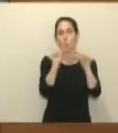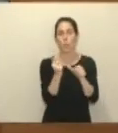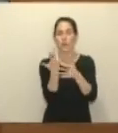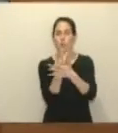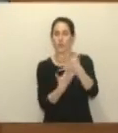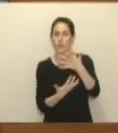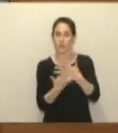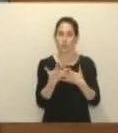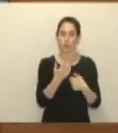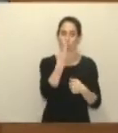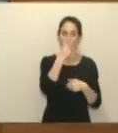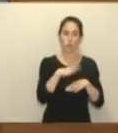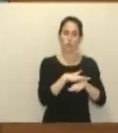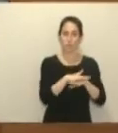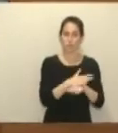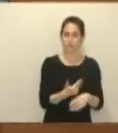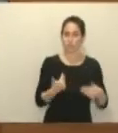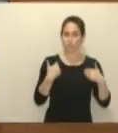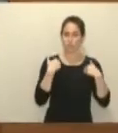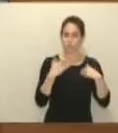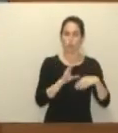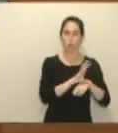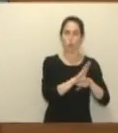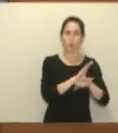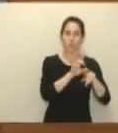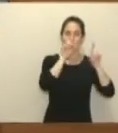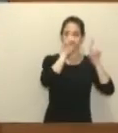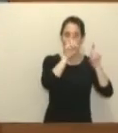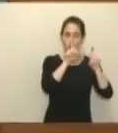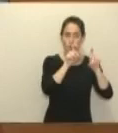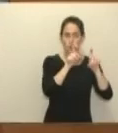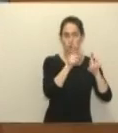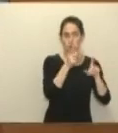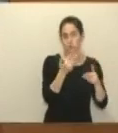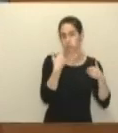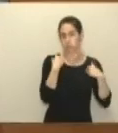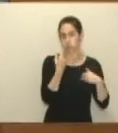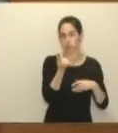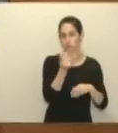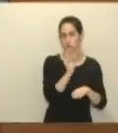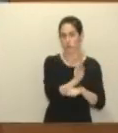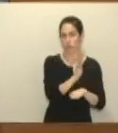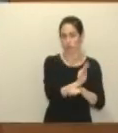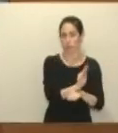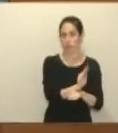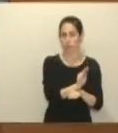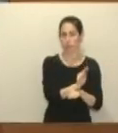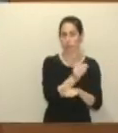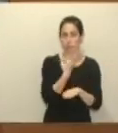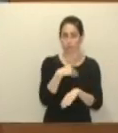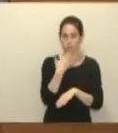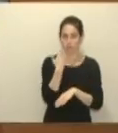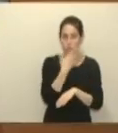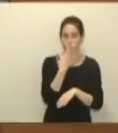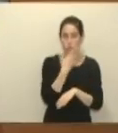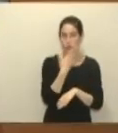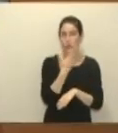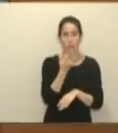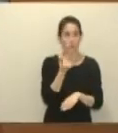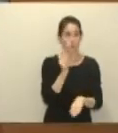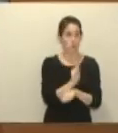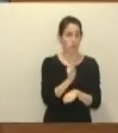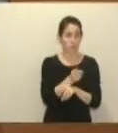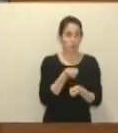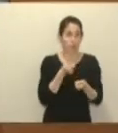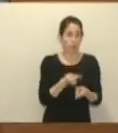dos administraciones, la Consejería de Educación, que básicamente es la que ha financiado estas escuelas, básicamente financiaba todos los